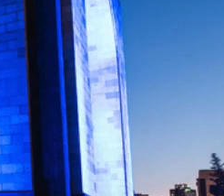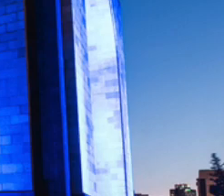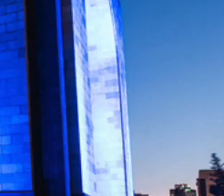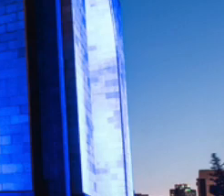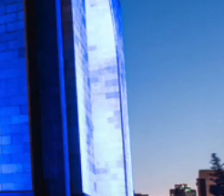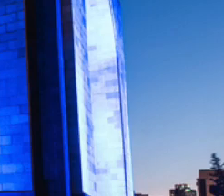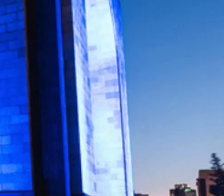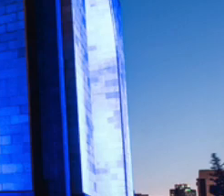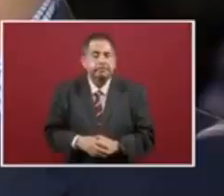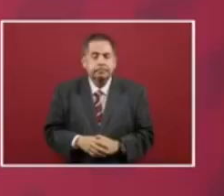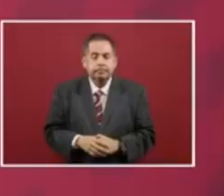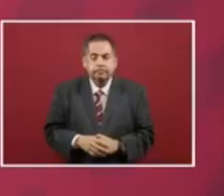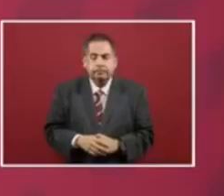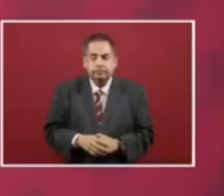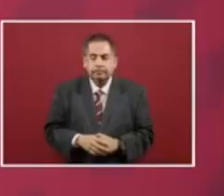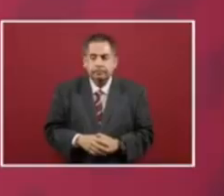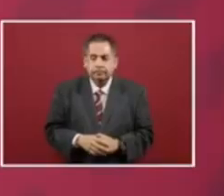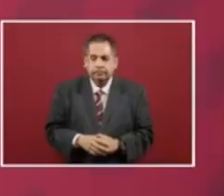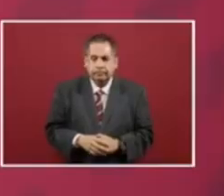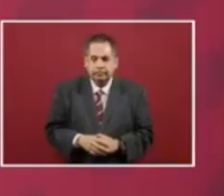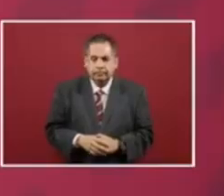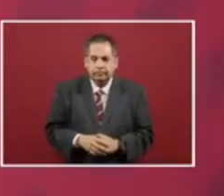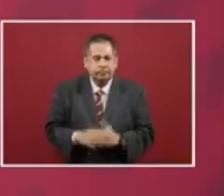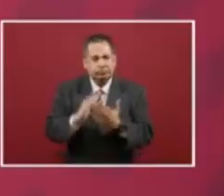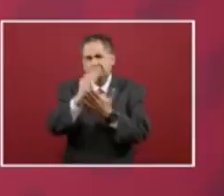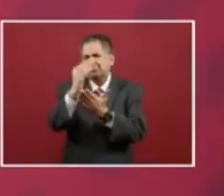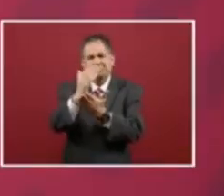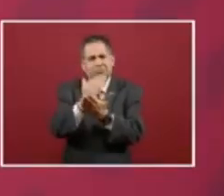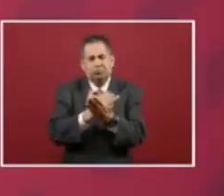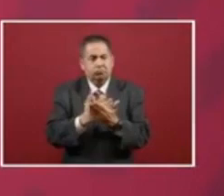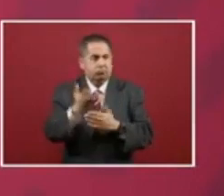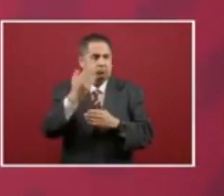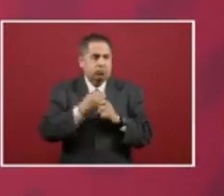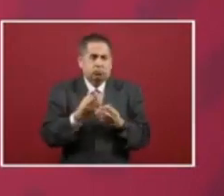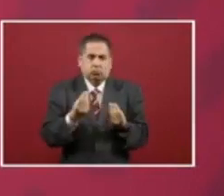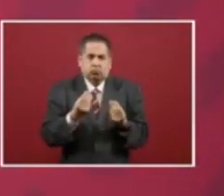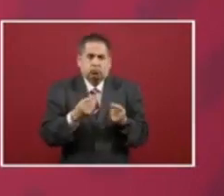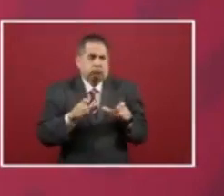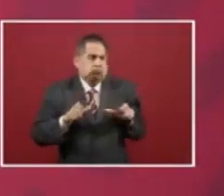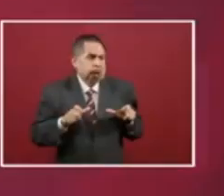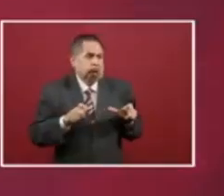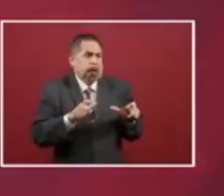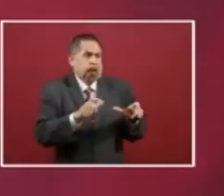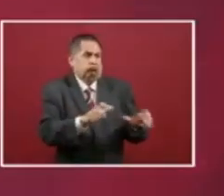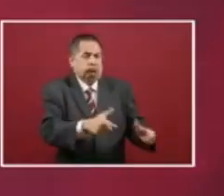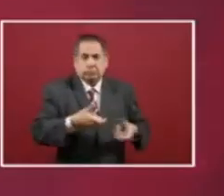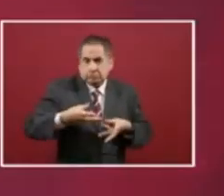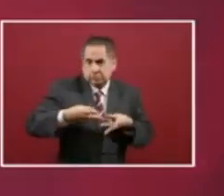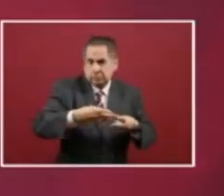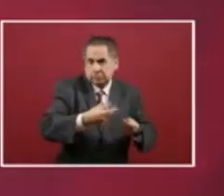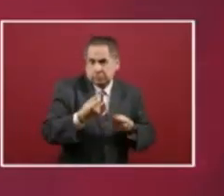manera. Vayamos a verlo. Se redujo mucho el número de elementos